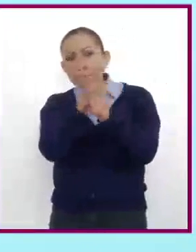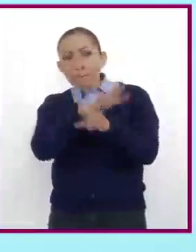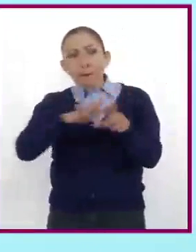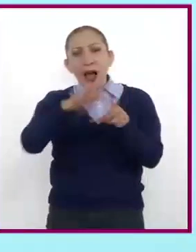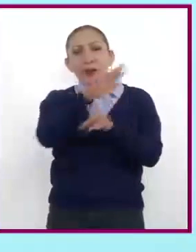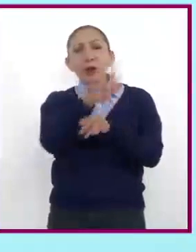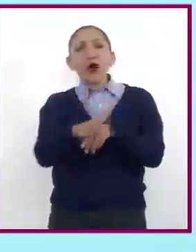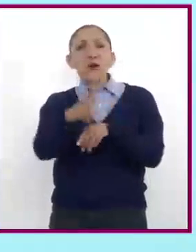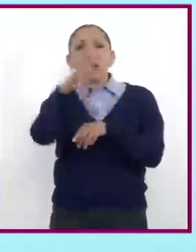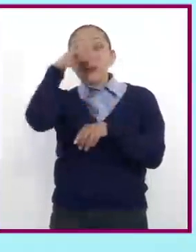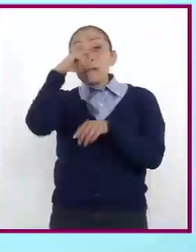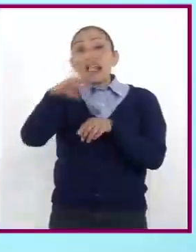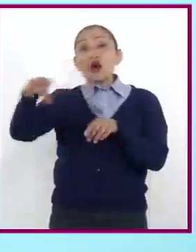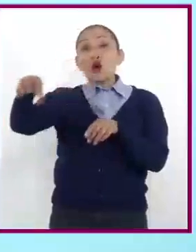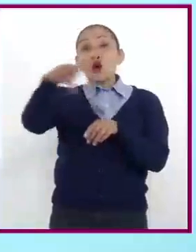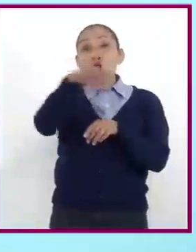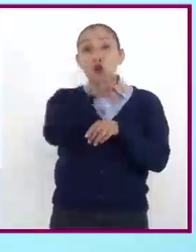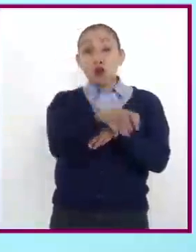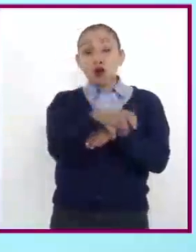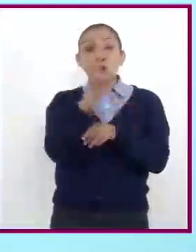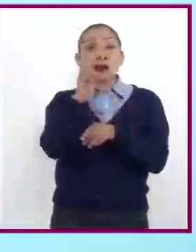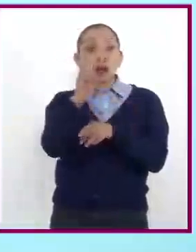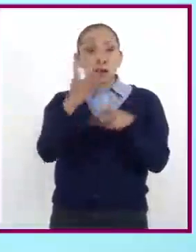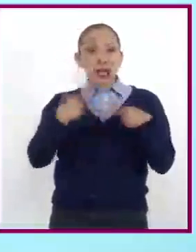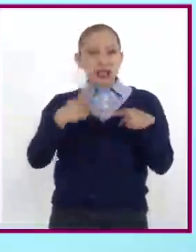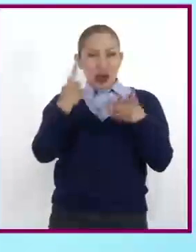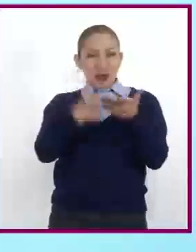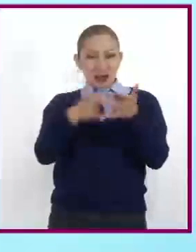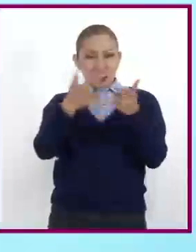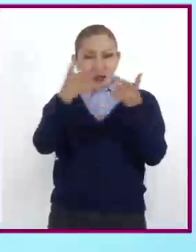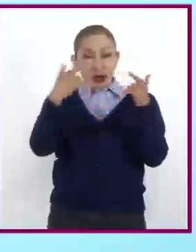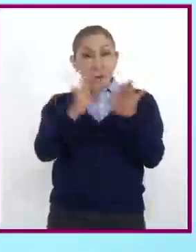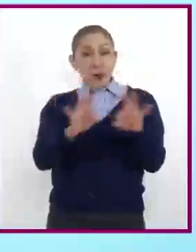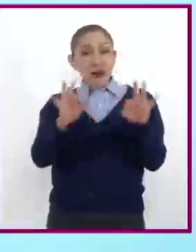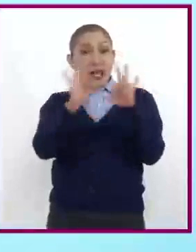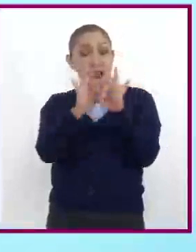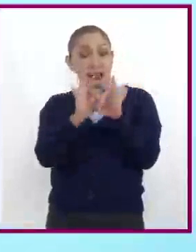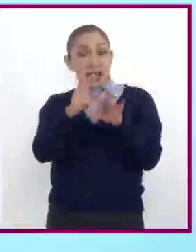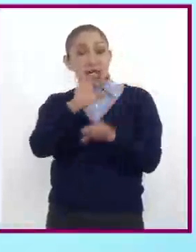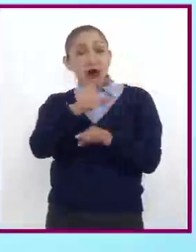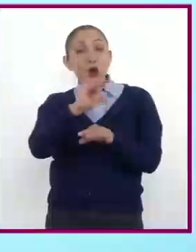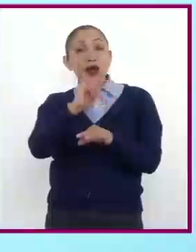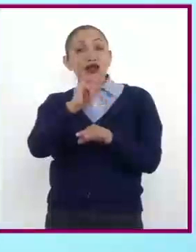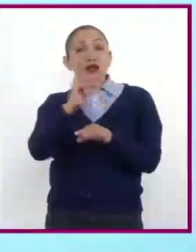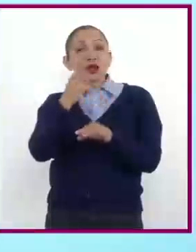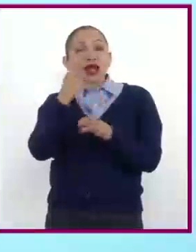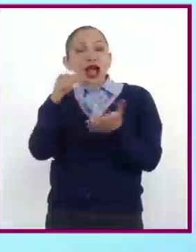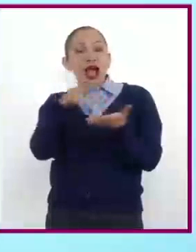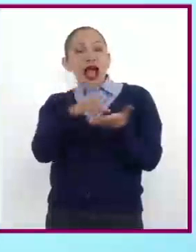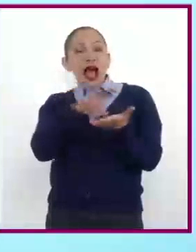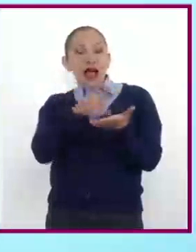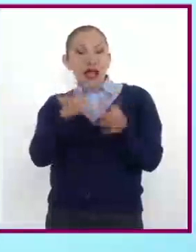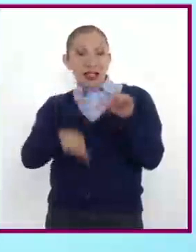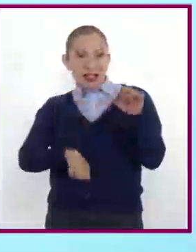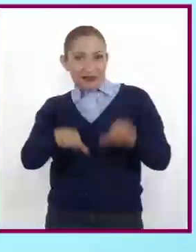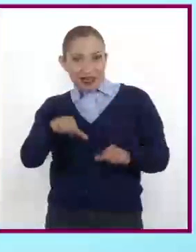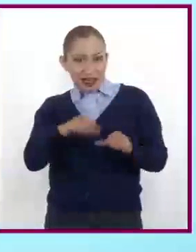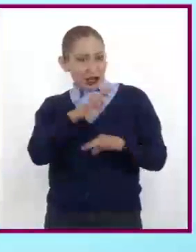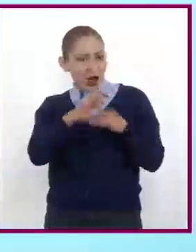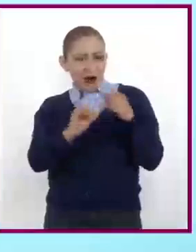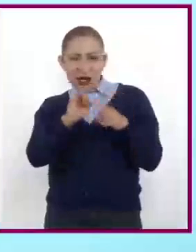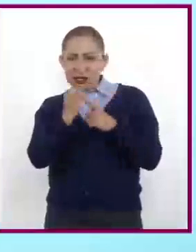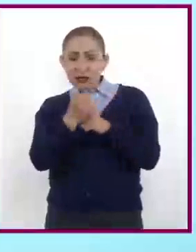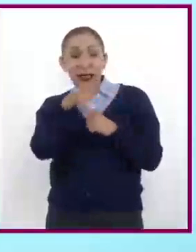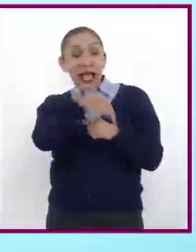ámbito rural mexicano. Como vieron, los personajes son importantes en los cuentos, porque en ellos recae la acción y en general se